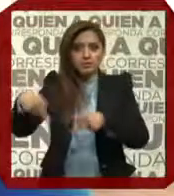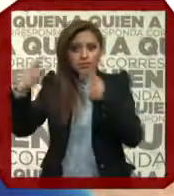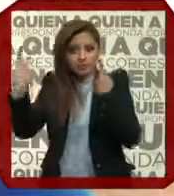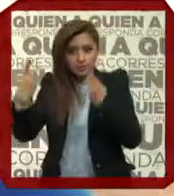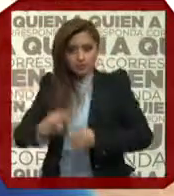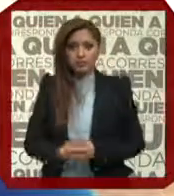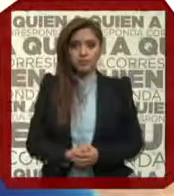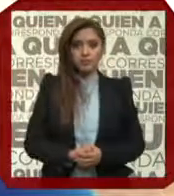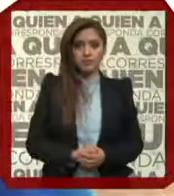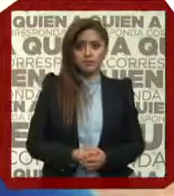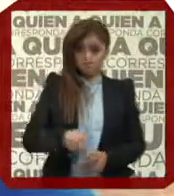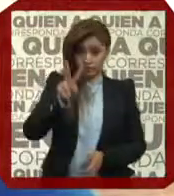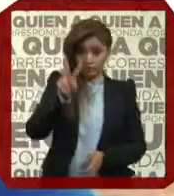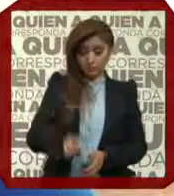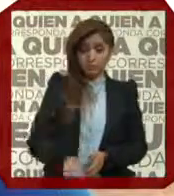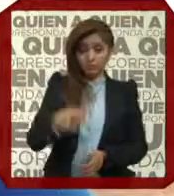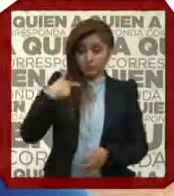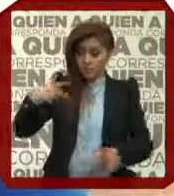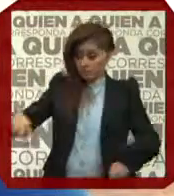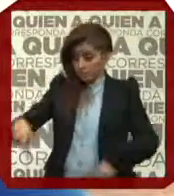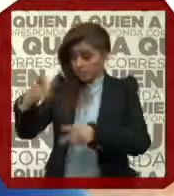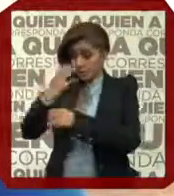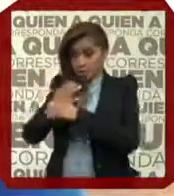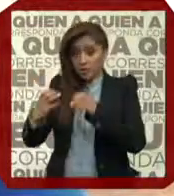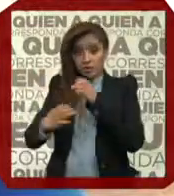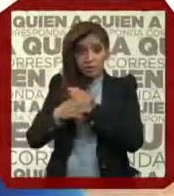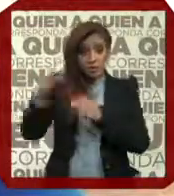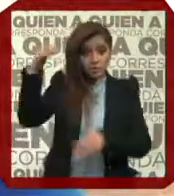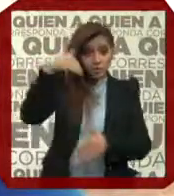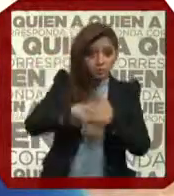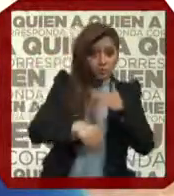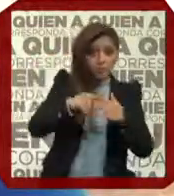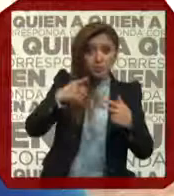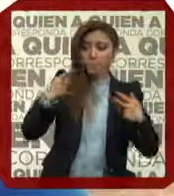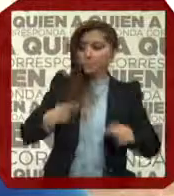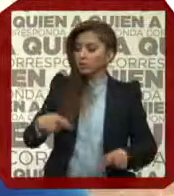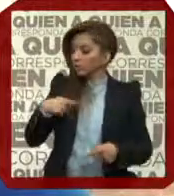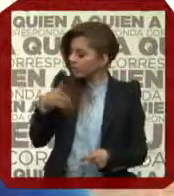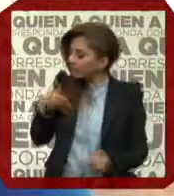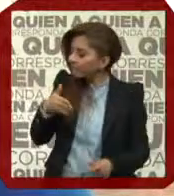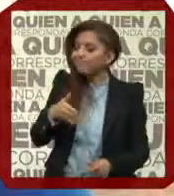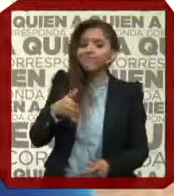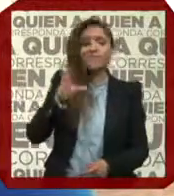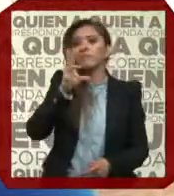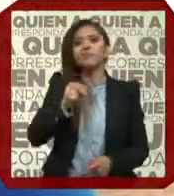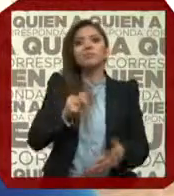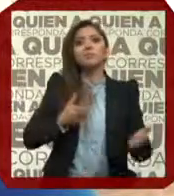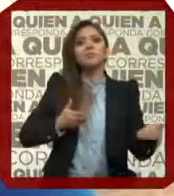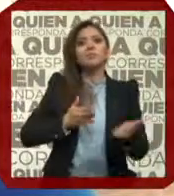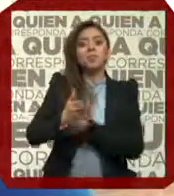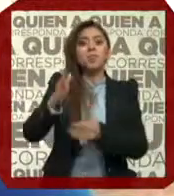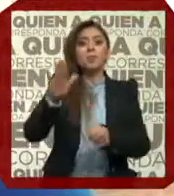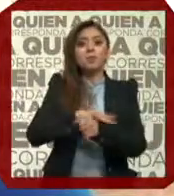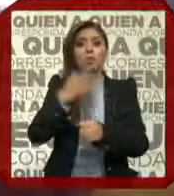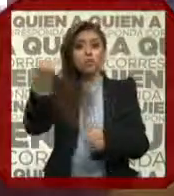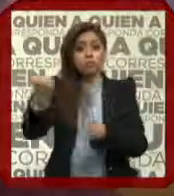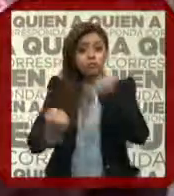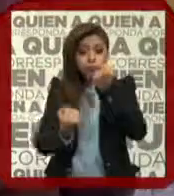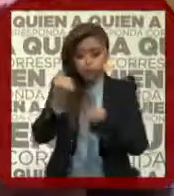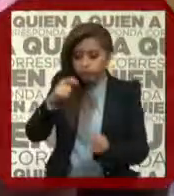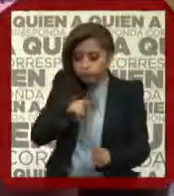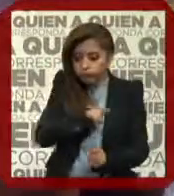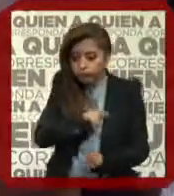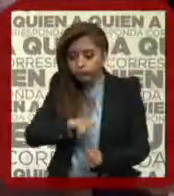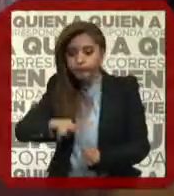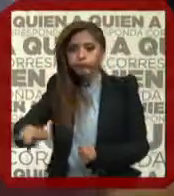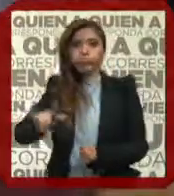ventas han bajado, los clientes vienen, pasan, se van de largo, ya no bajan. ¿Por qué? Porque no hay dónde estacionarse. Van a